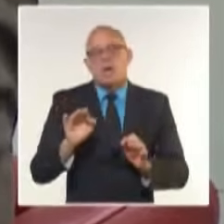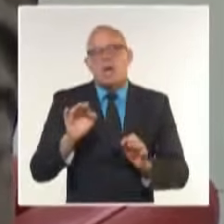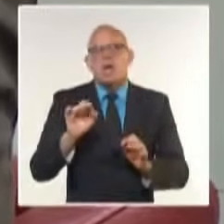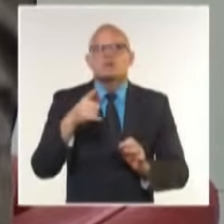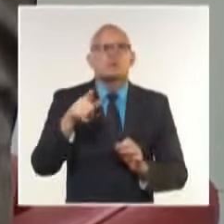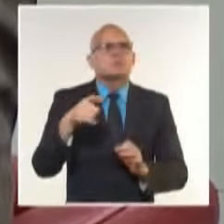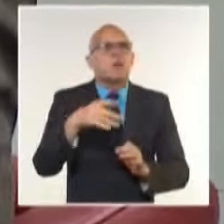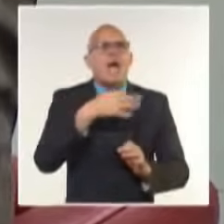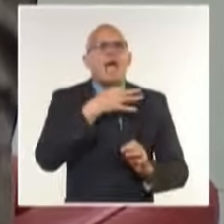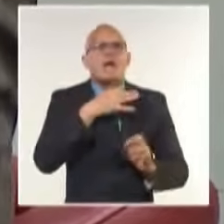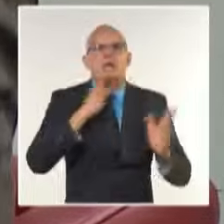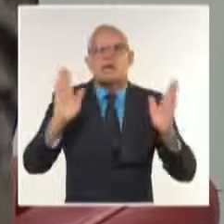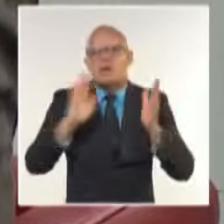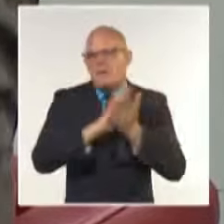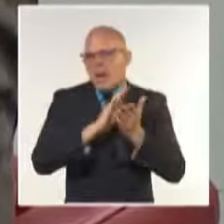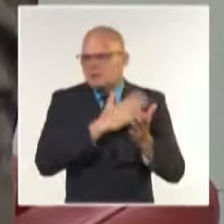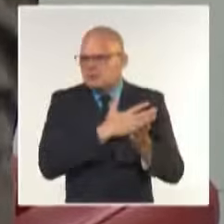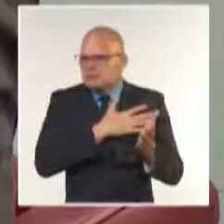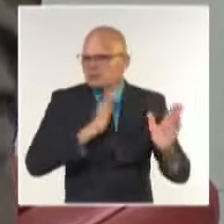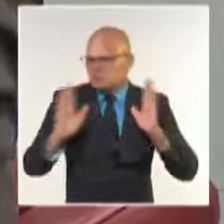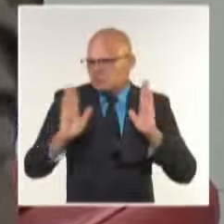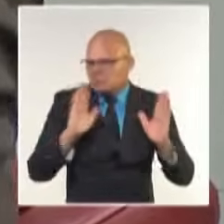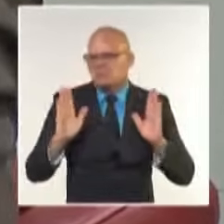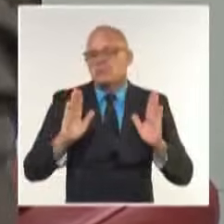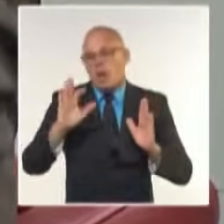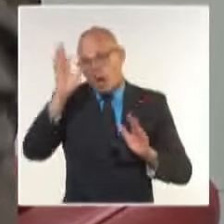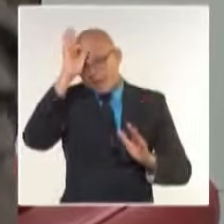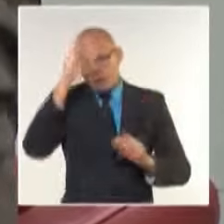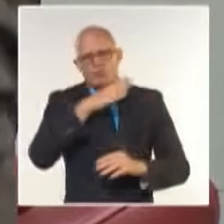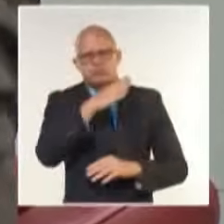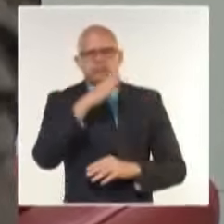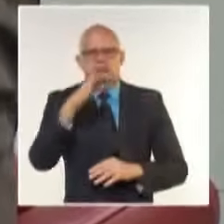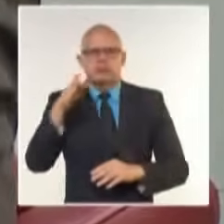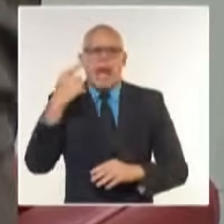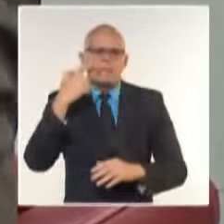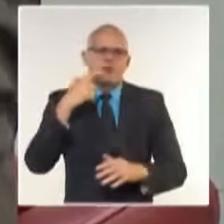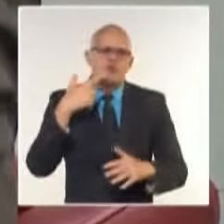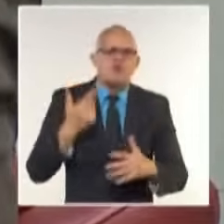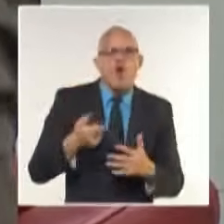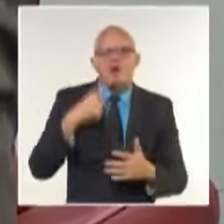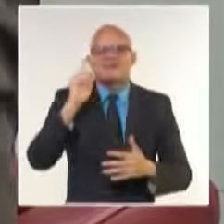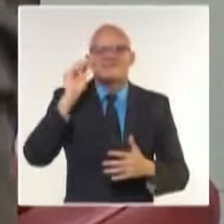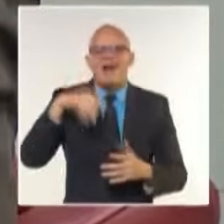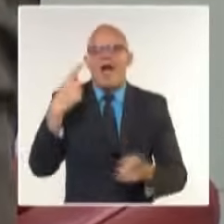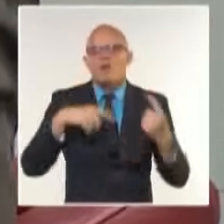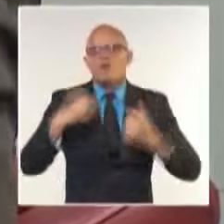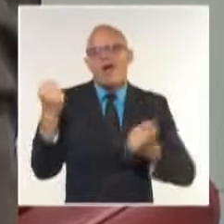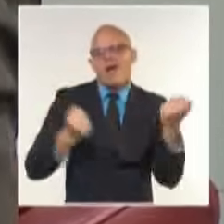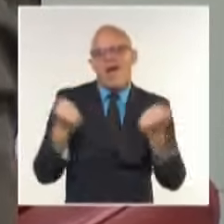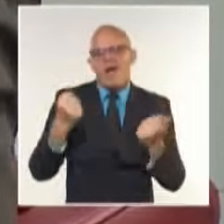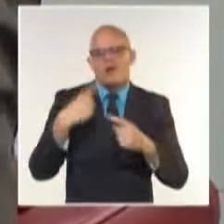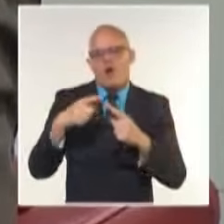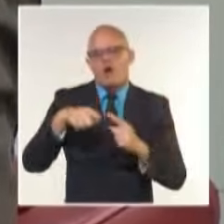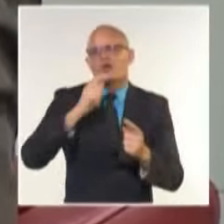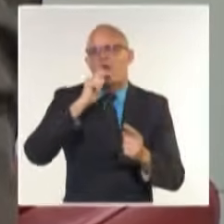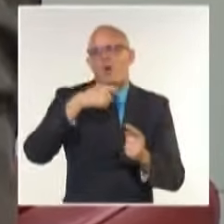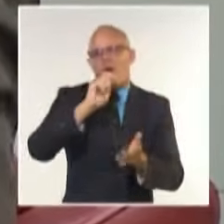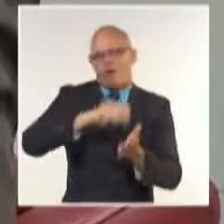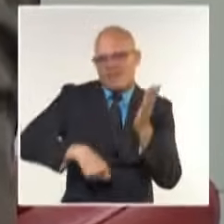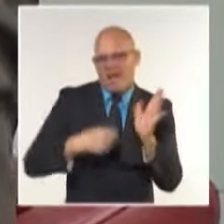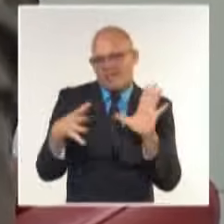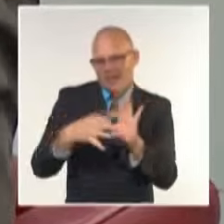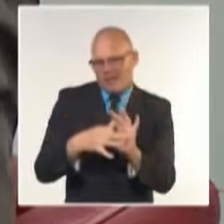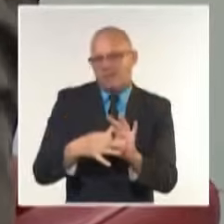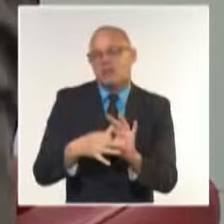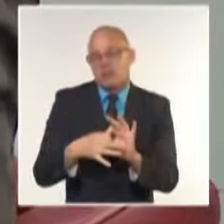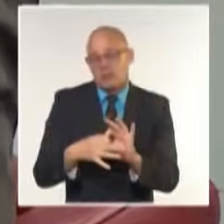comprobar la legalidad en el proceso de arrendamientos de locales y medios de transporte de entidades estatales a forma de gestión. Como he dicho en otros programas,